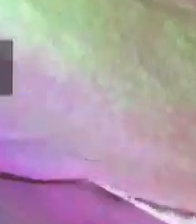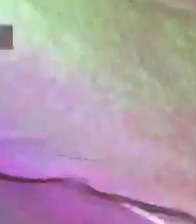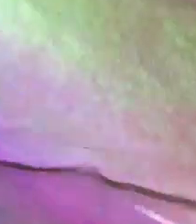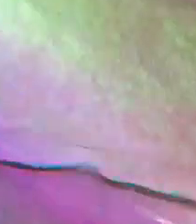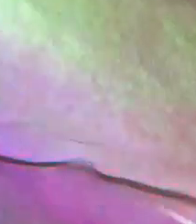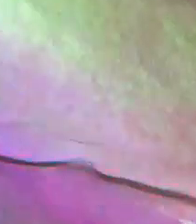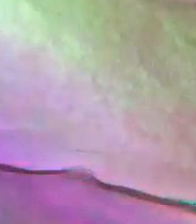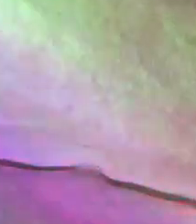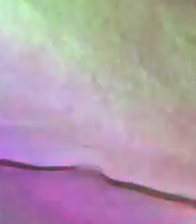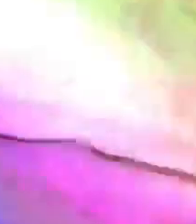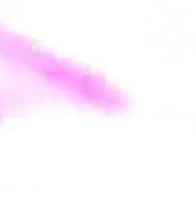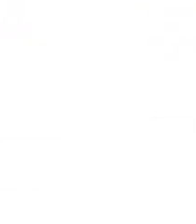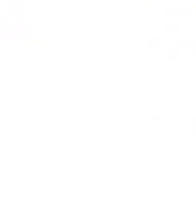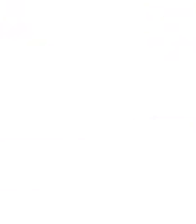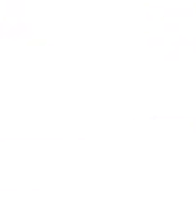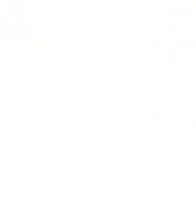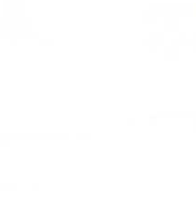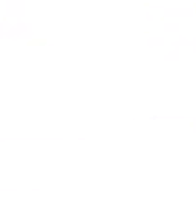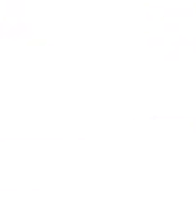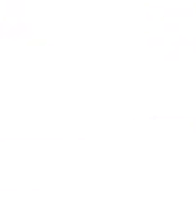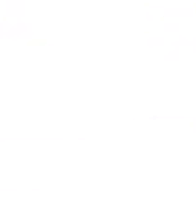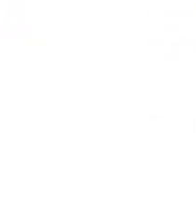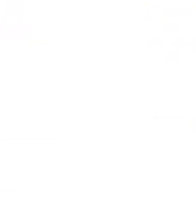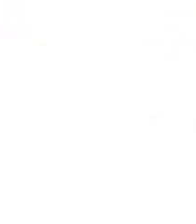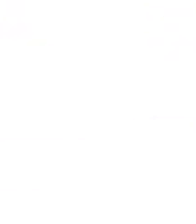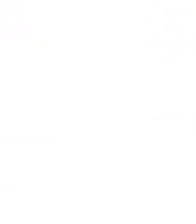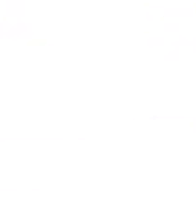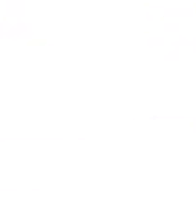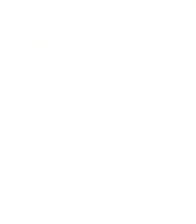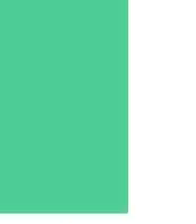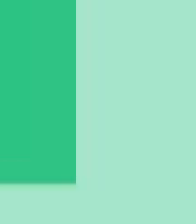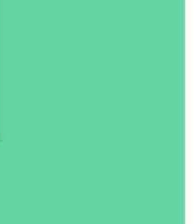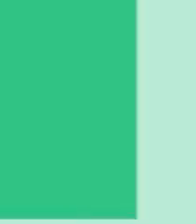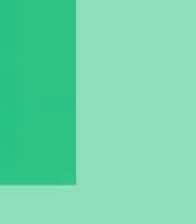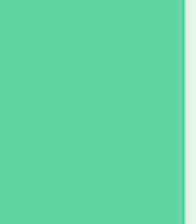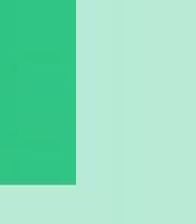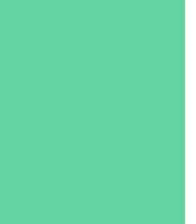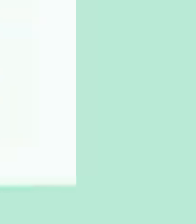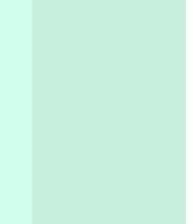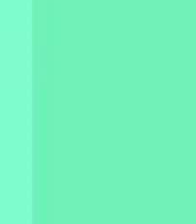is the time. There are a bunch of friends that you remind.